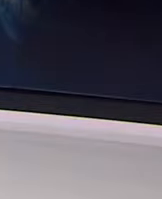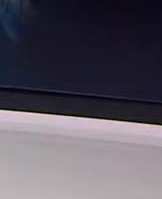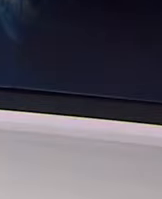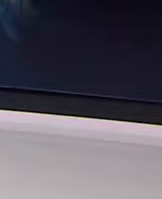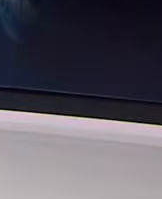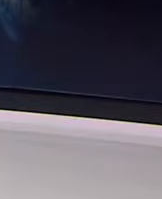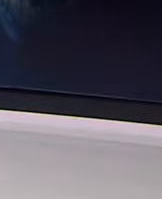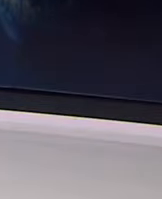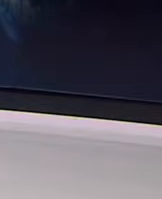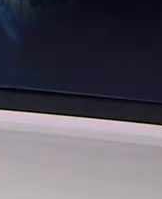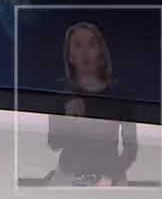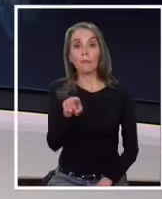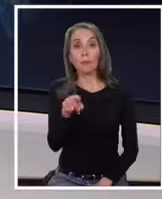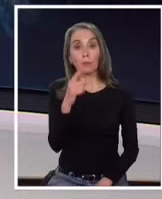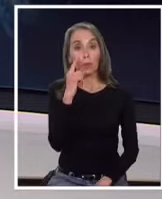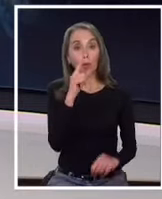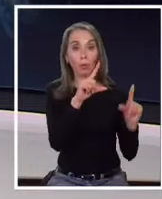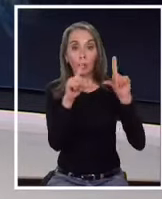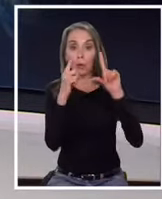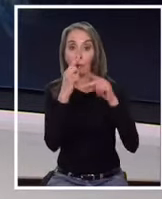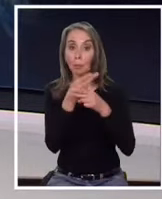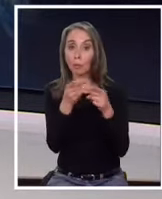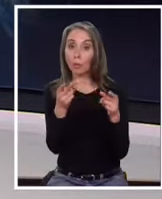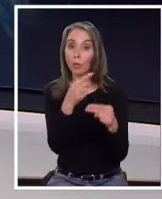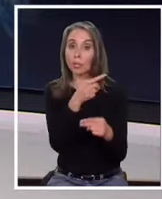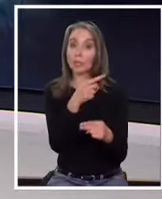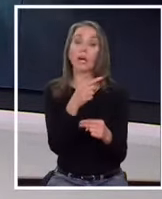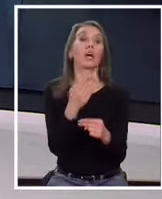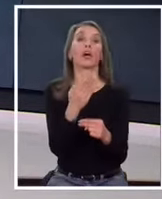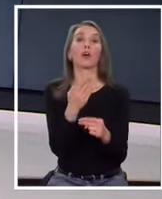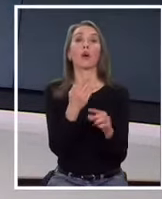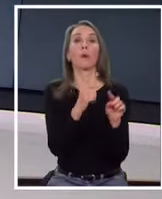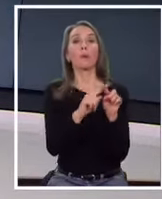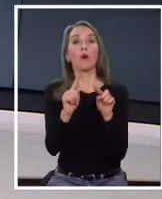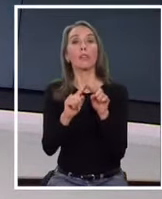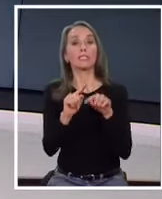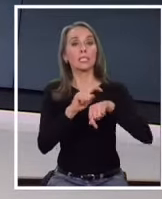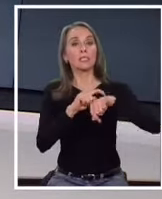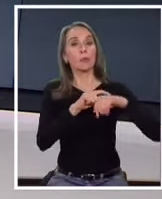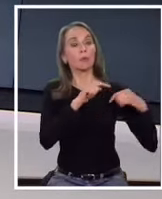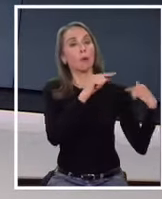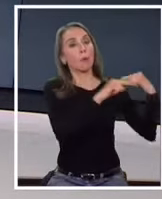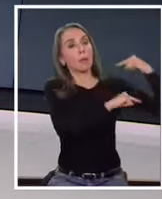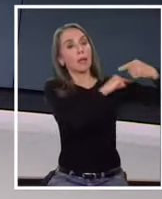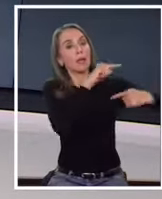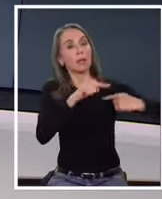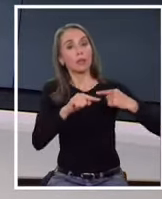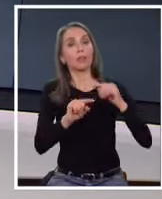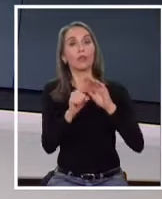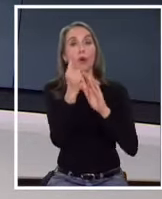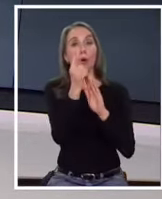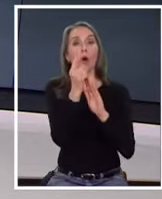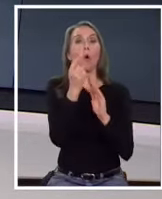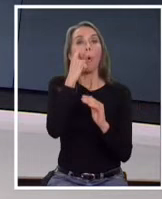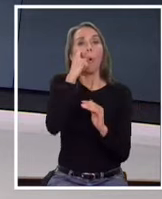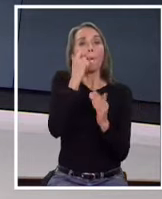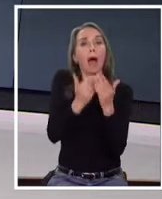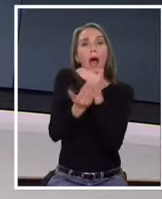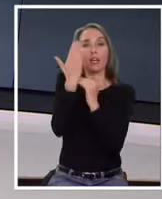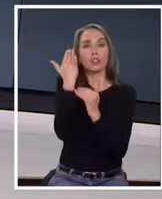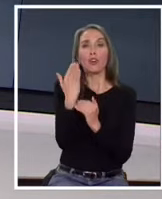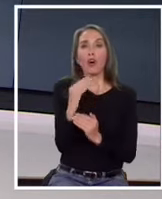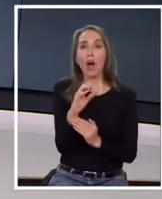Bien, pues ya estamos de regreso y queremos mostrarle aquí, vamos a ver la evolución de los distintos momentos de la especie humana, desde el Australopithecus,